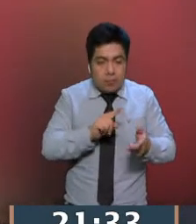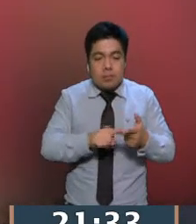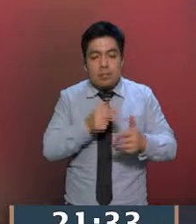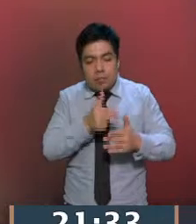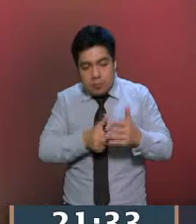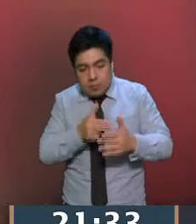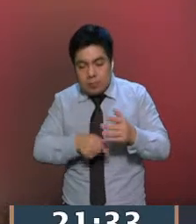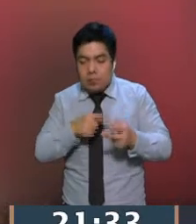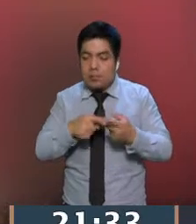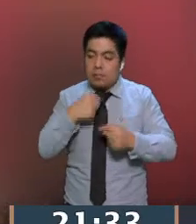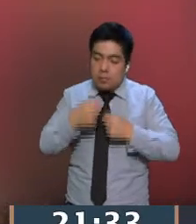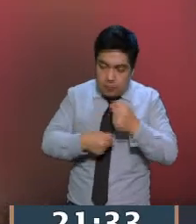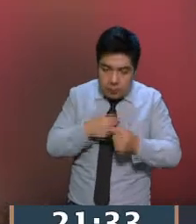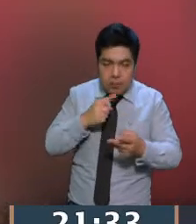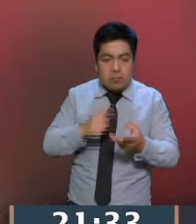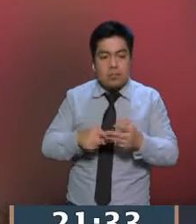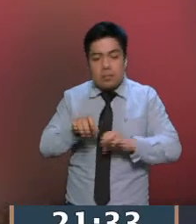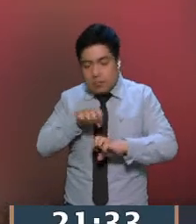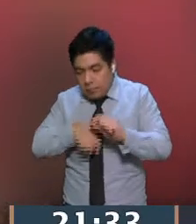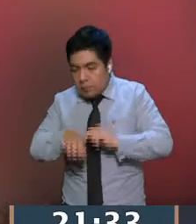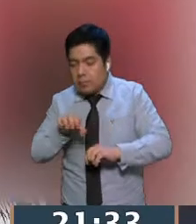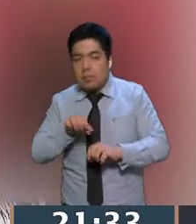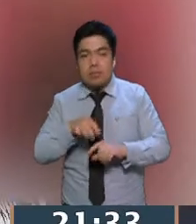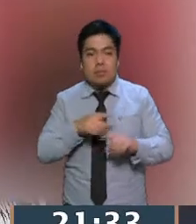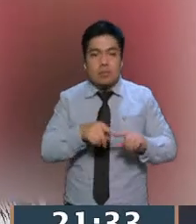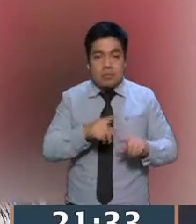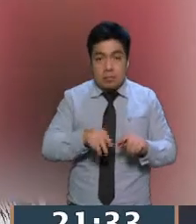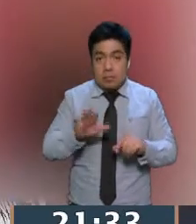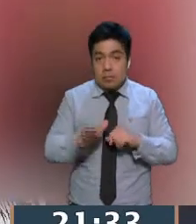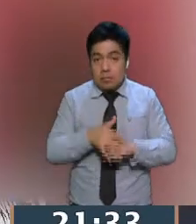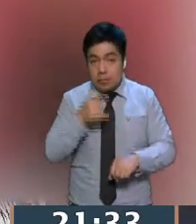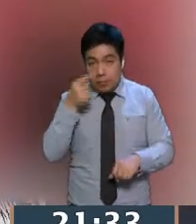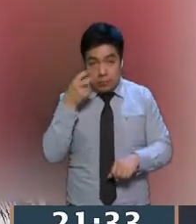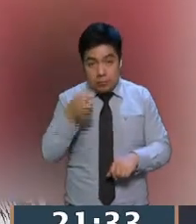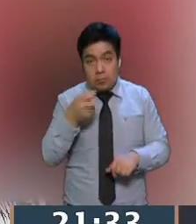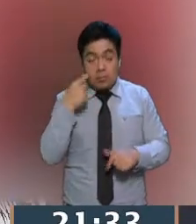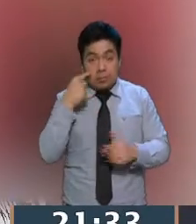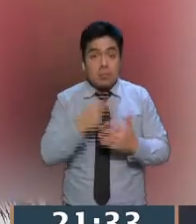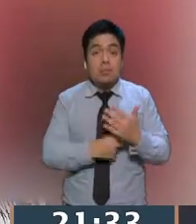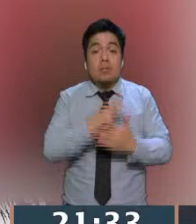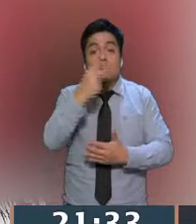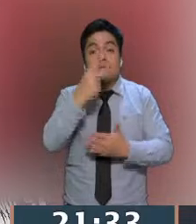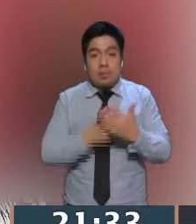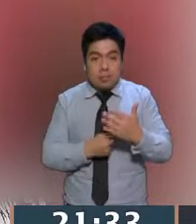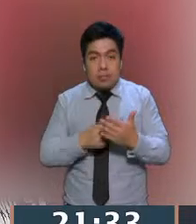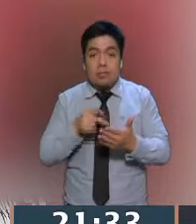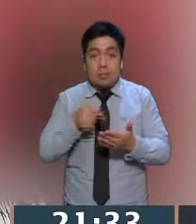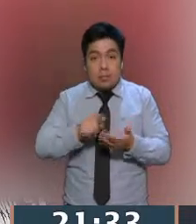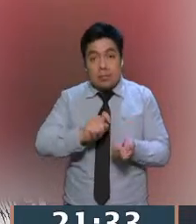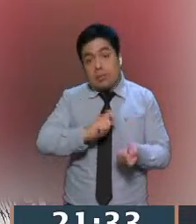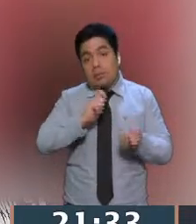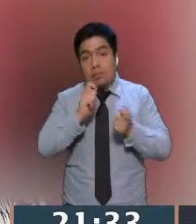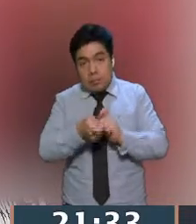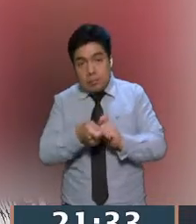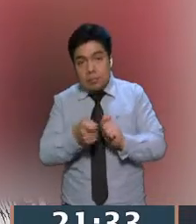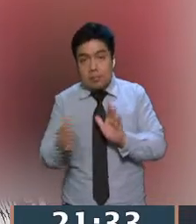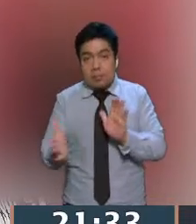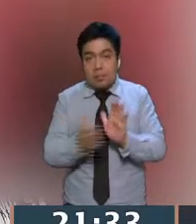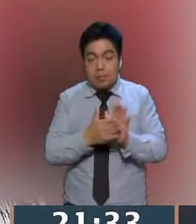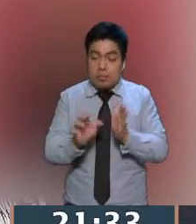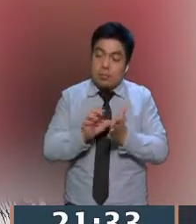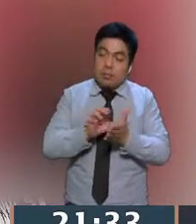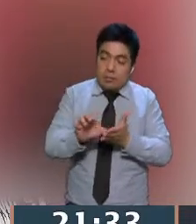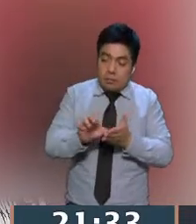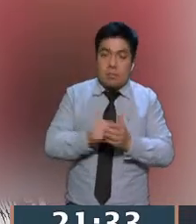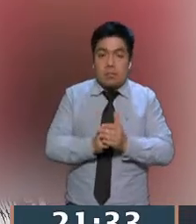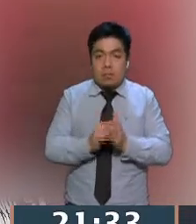talleres, tiendas. De esta manera, resulta imprescindible que el programa se convierta en un derecho y poder así continuar